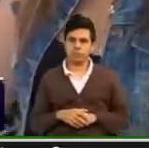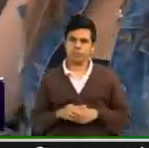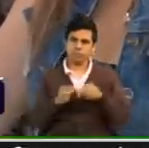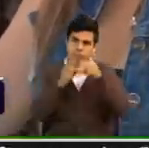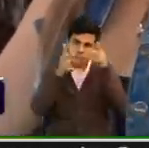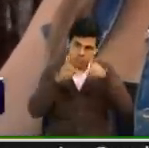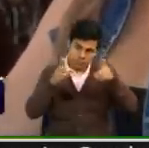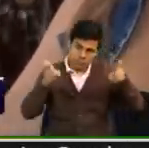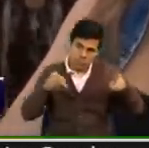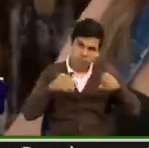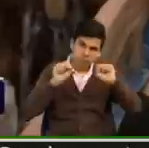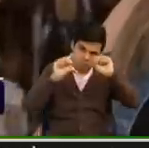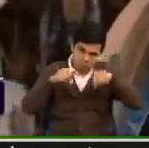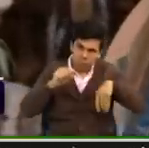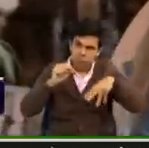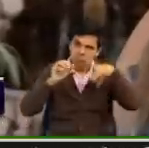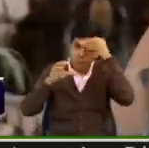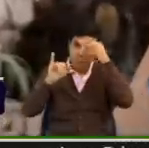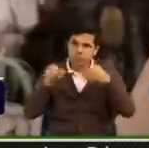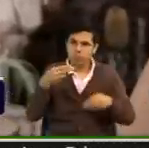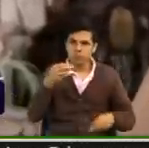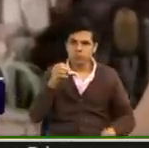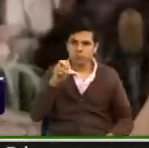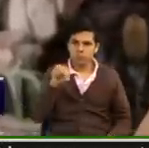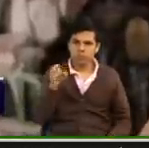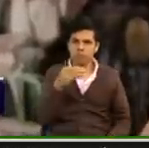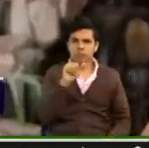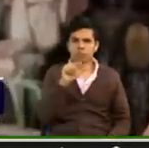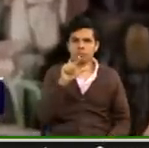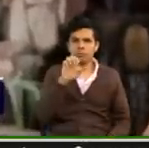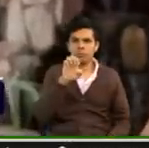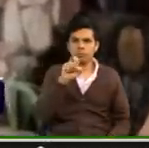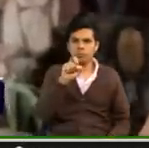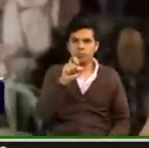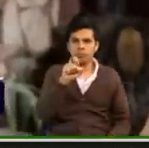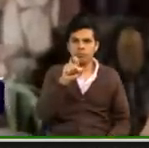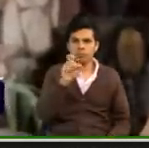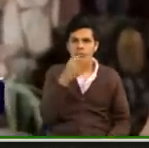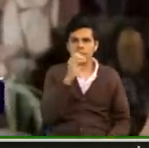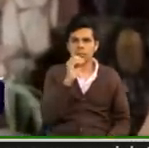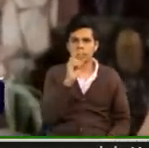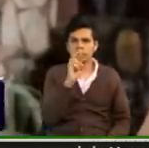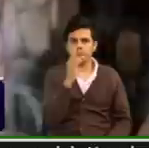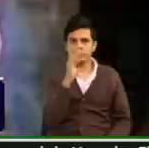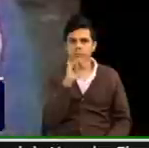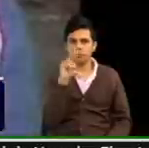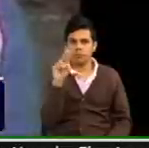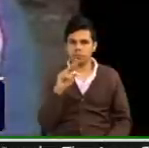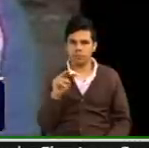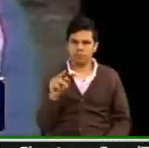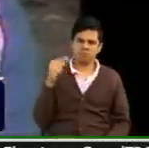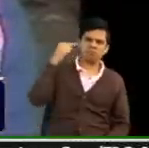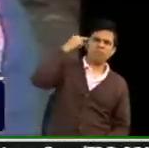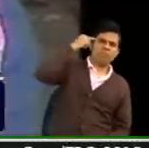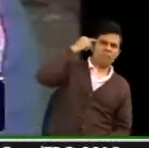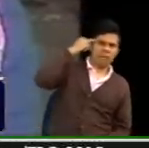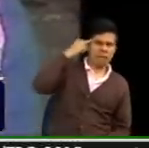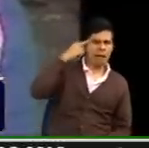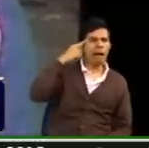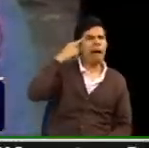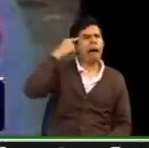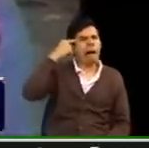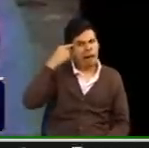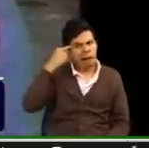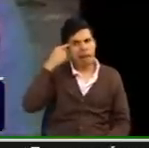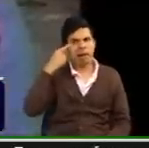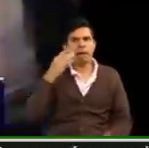personas conozcan al verdadero John Alexander, porque muchas veces se dejan guiar o han tenido como esa referencia de